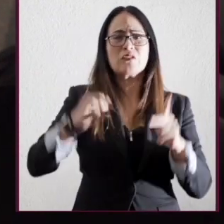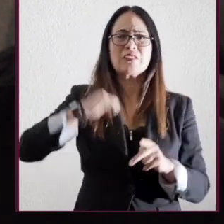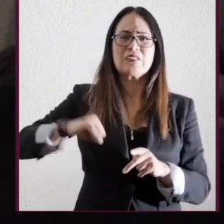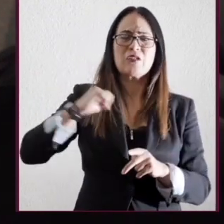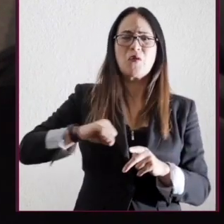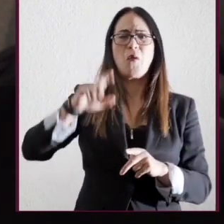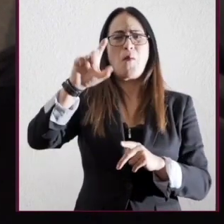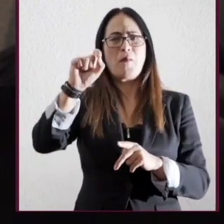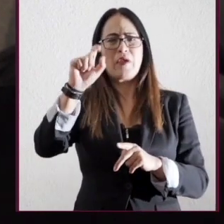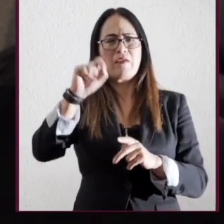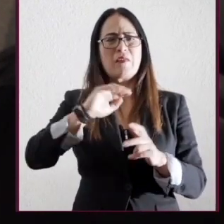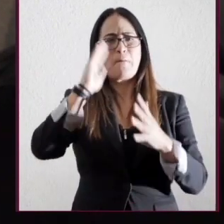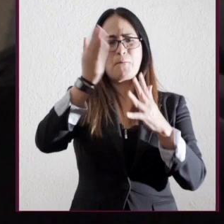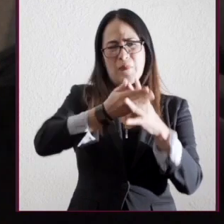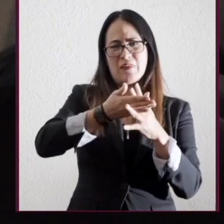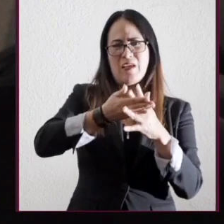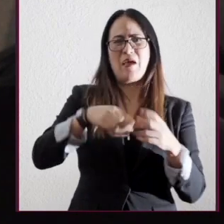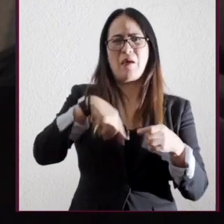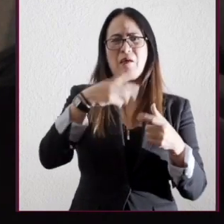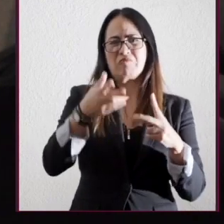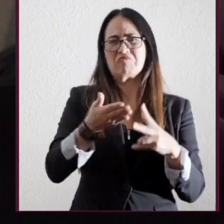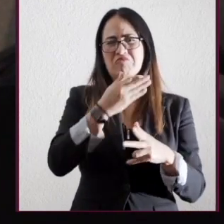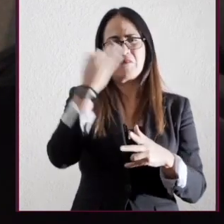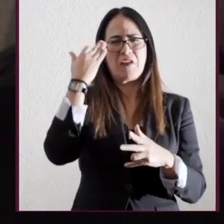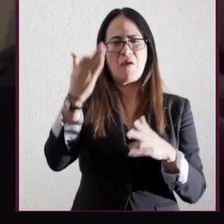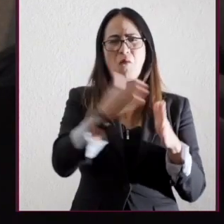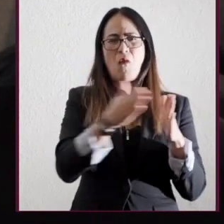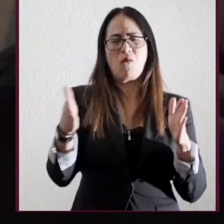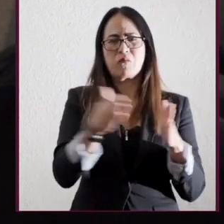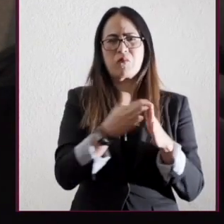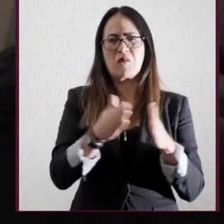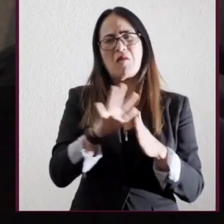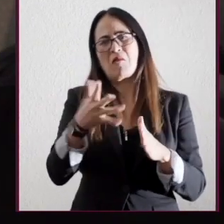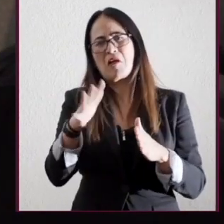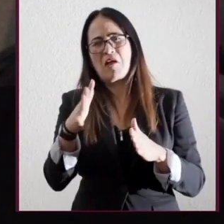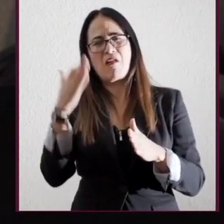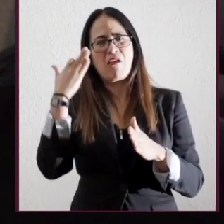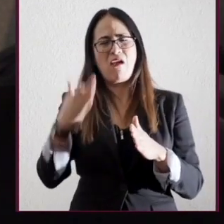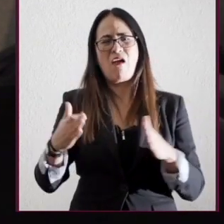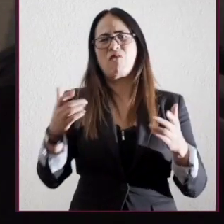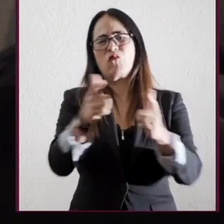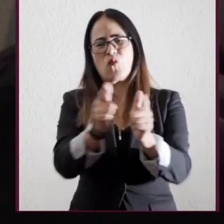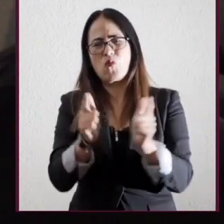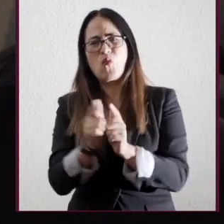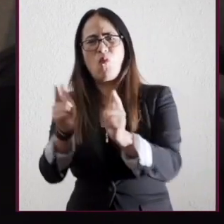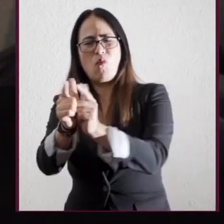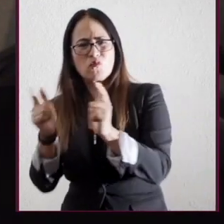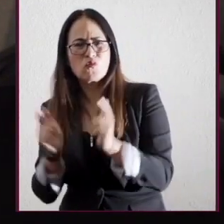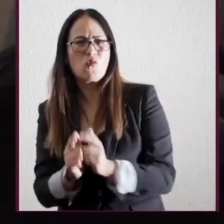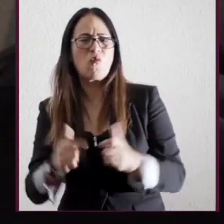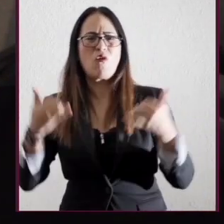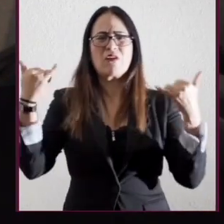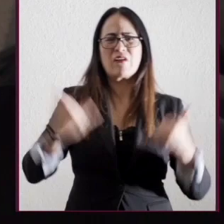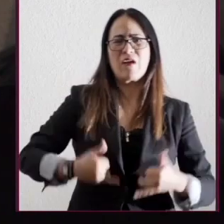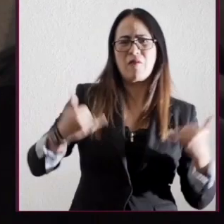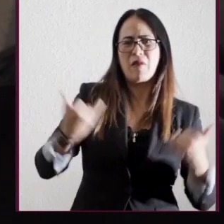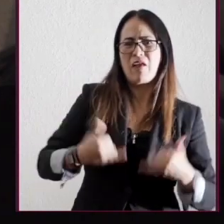del siglo XX la sociedad mexicana venía de un conflicto armado que propiamente no terminó